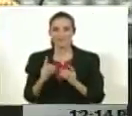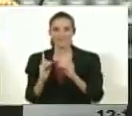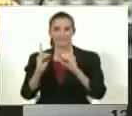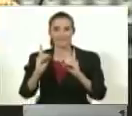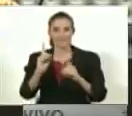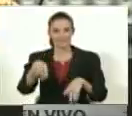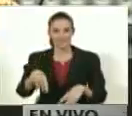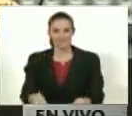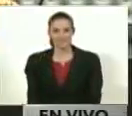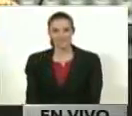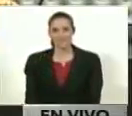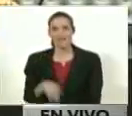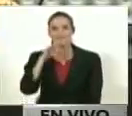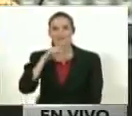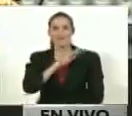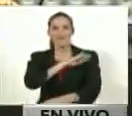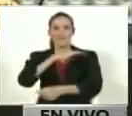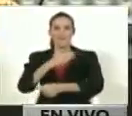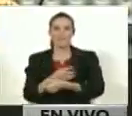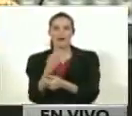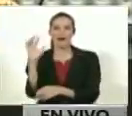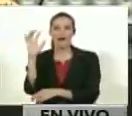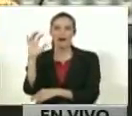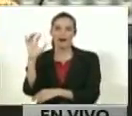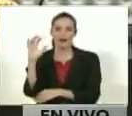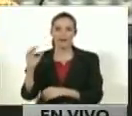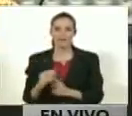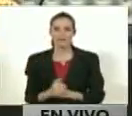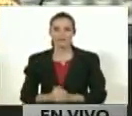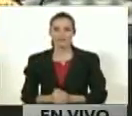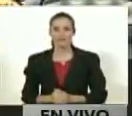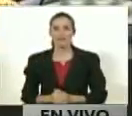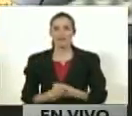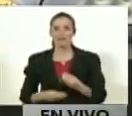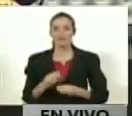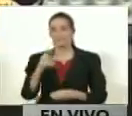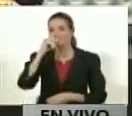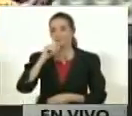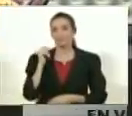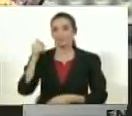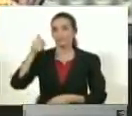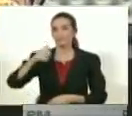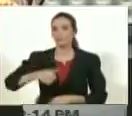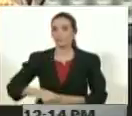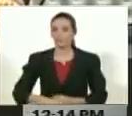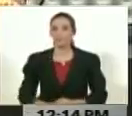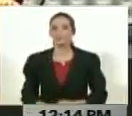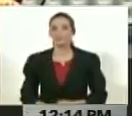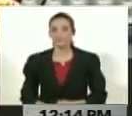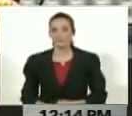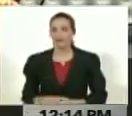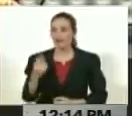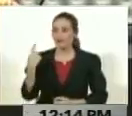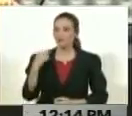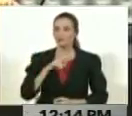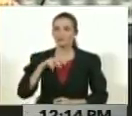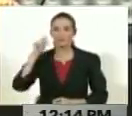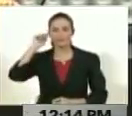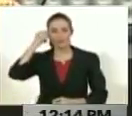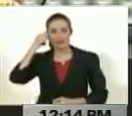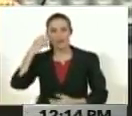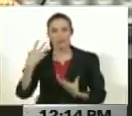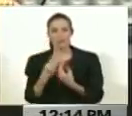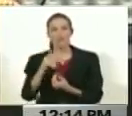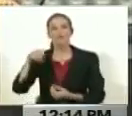dedicatoria. Estaba hablando del Poliedro de Caracas. Ha sido durante tantos años. Ayer estábamos recordando con el Potro,